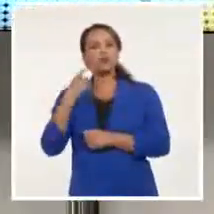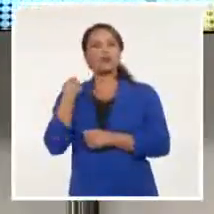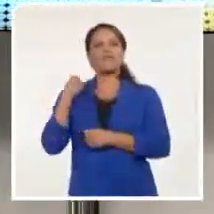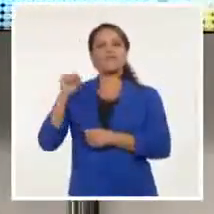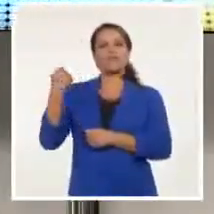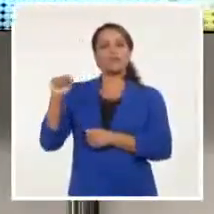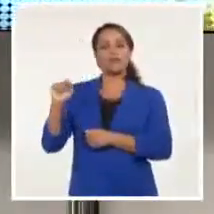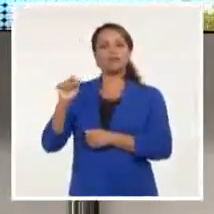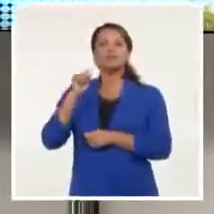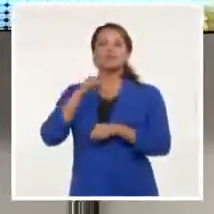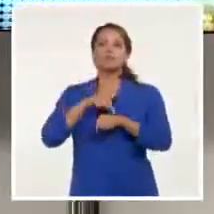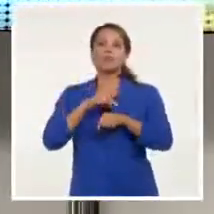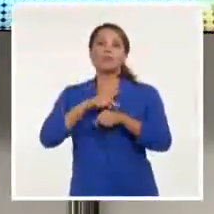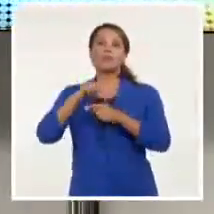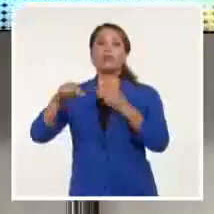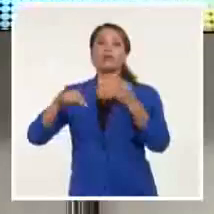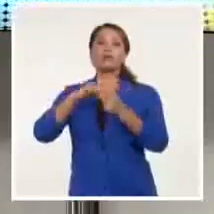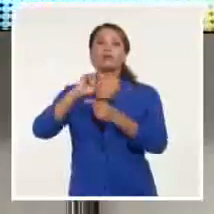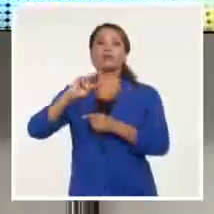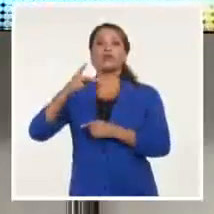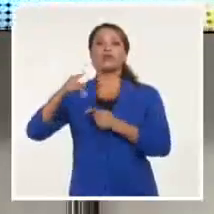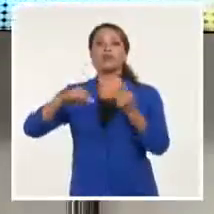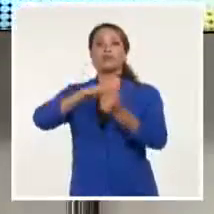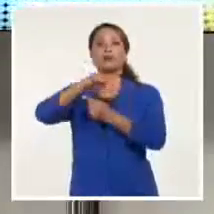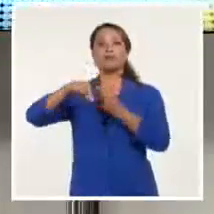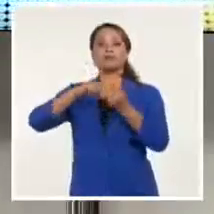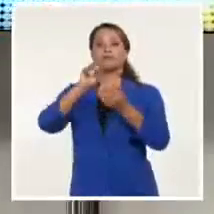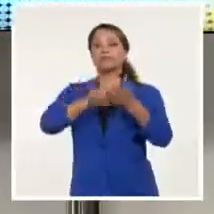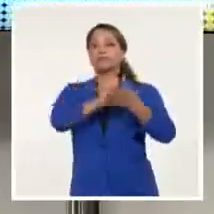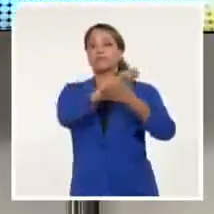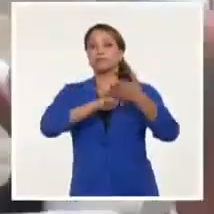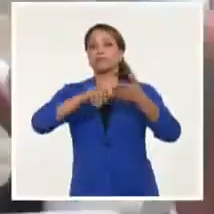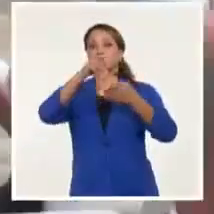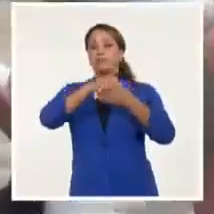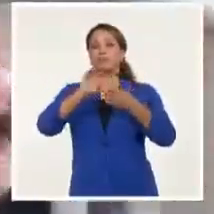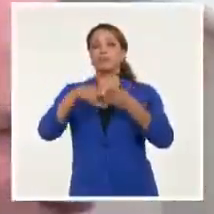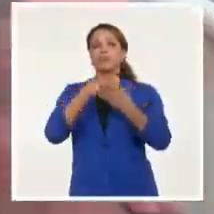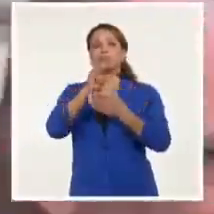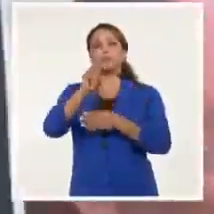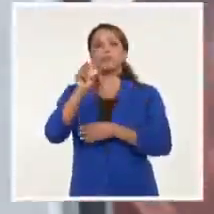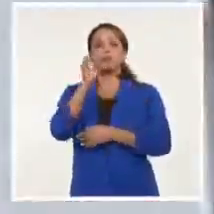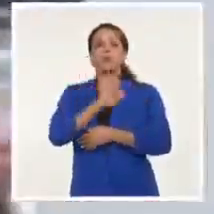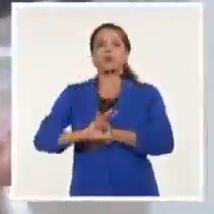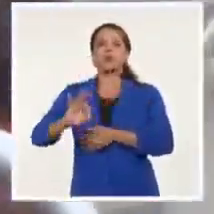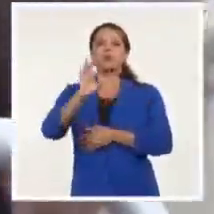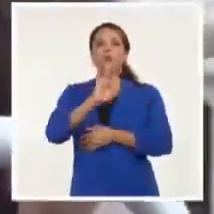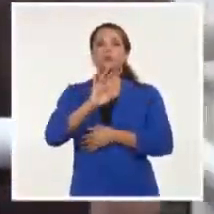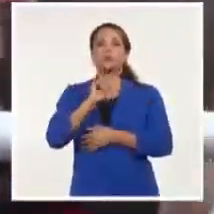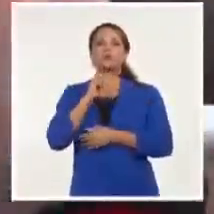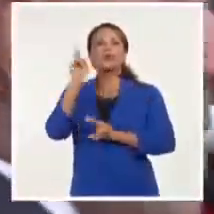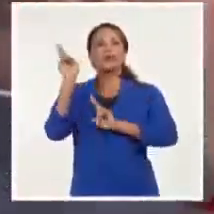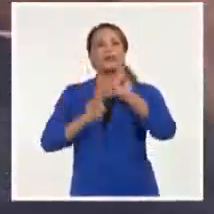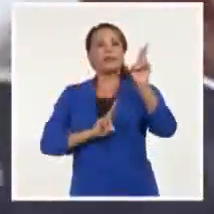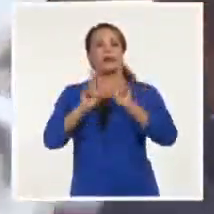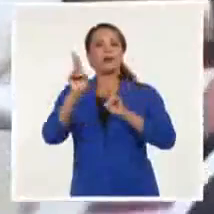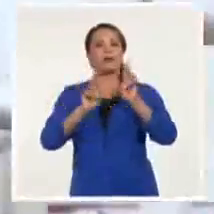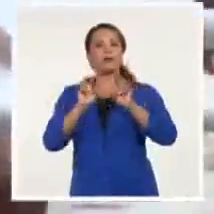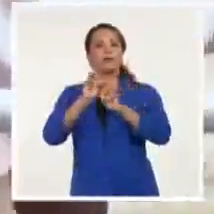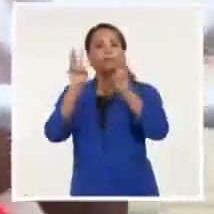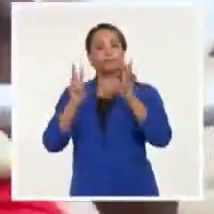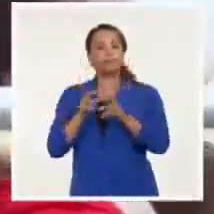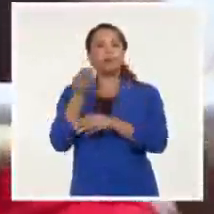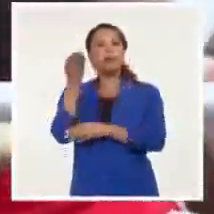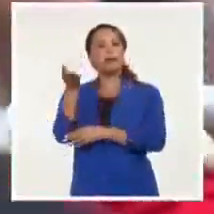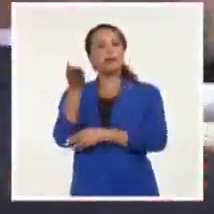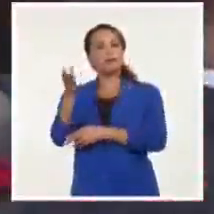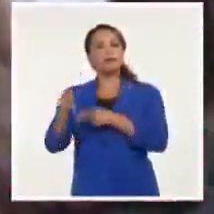violencia en medio de la segunda vuelta de elección el 30 de octubre, el domingo que viene. De acuerdo con el portal G1, el